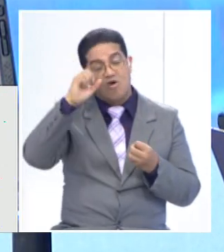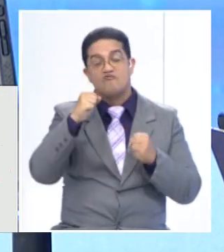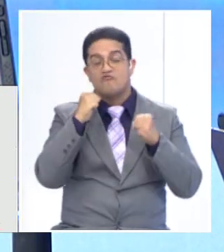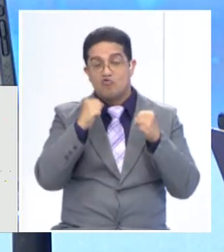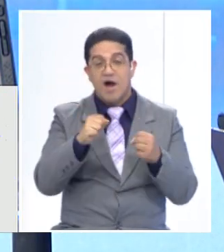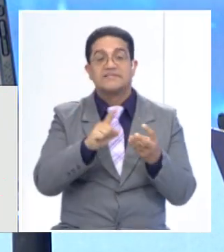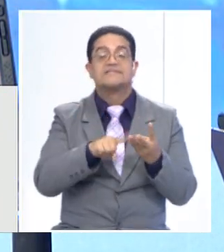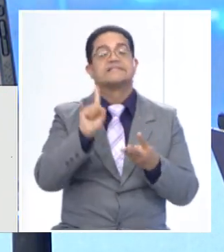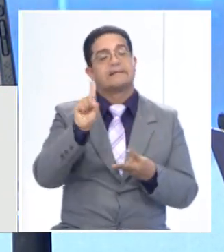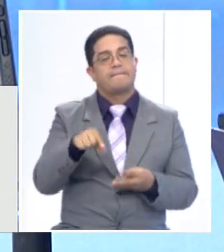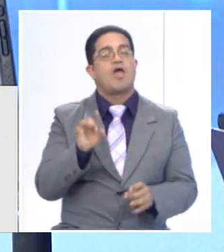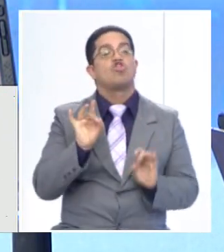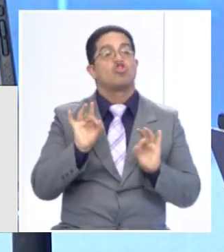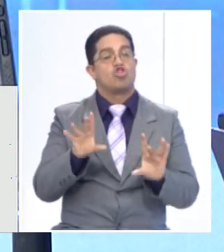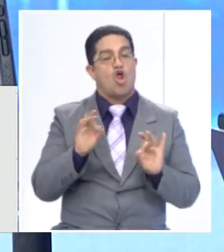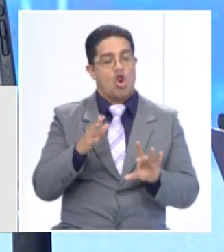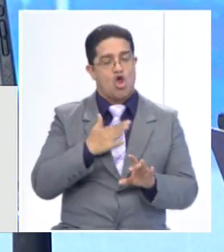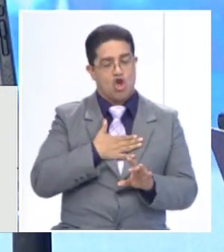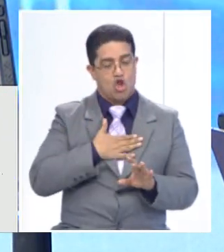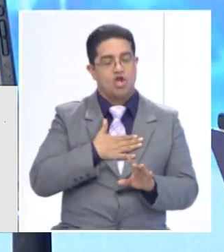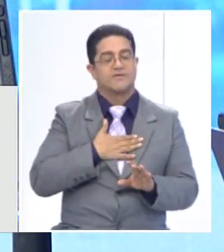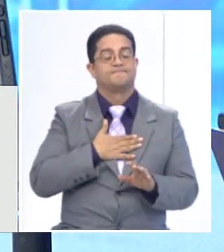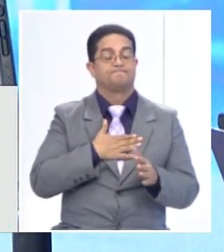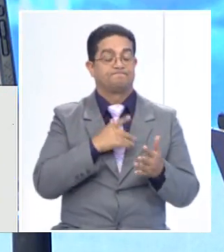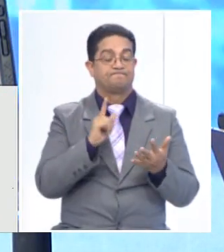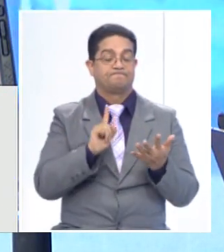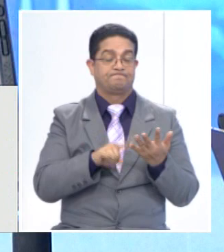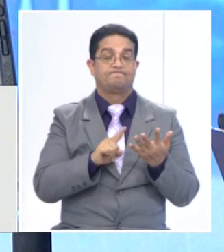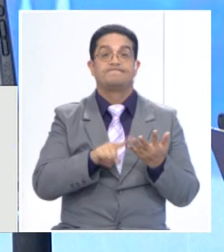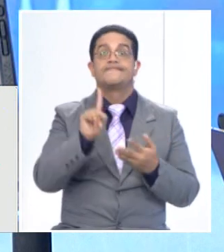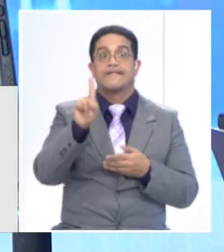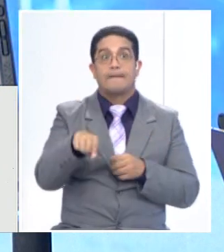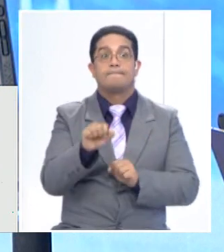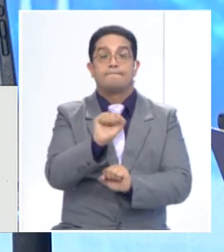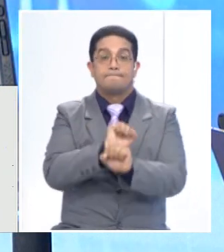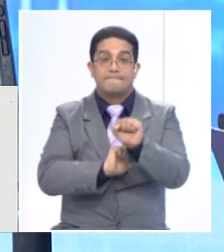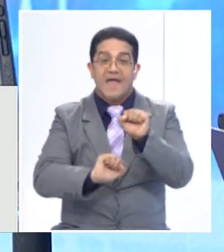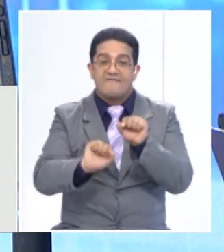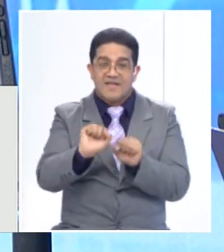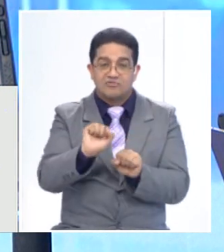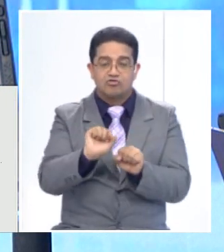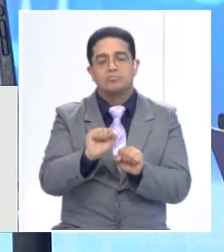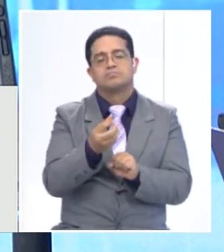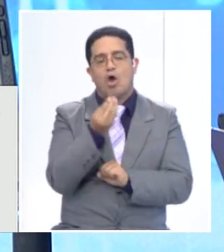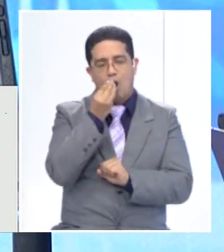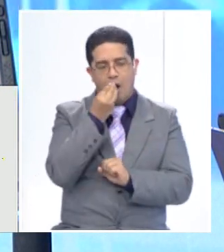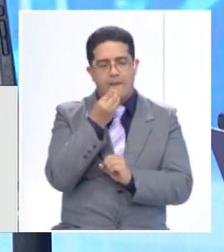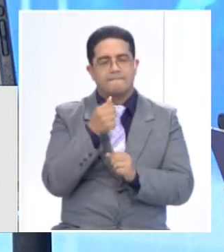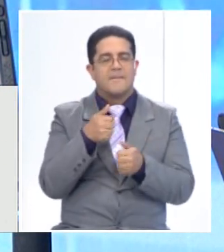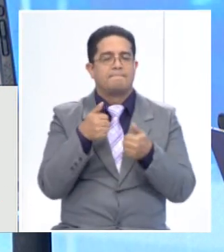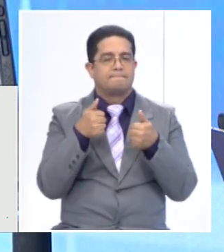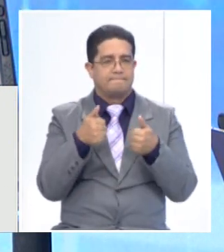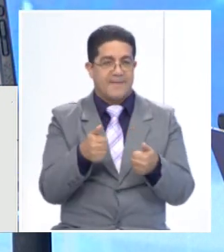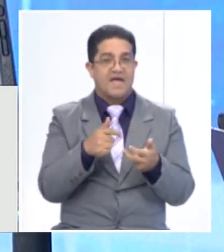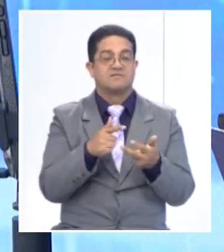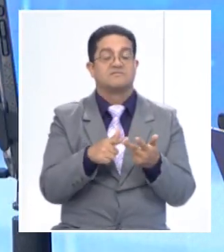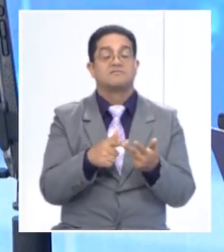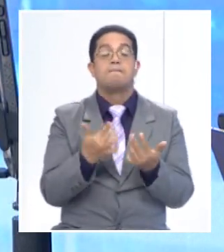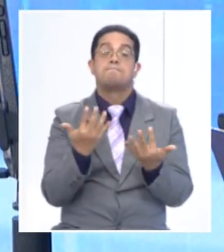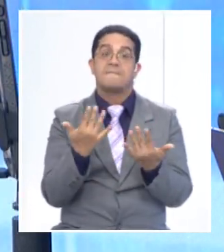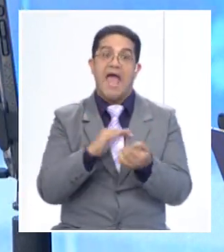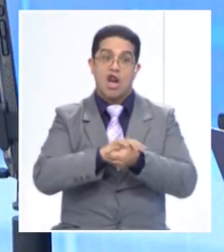dolor torácico. Segundo, la prevención con una adecuada alimentación, prevención con lavado de